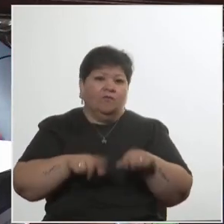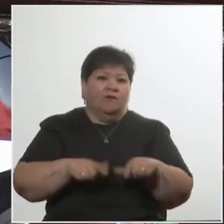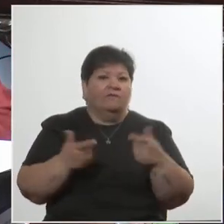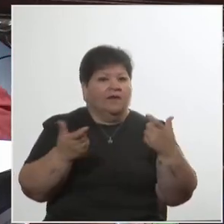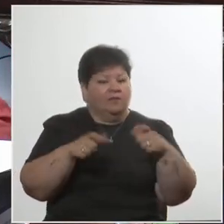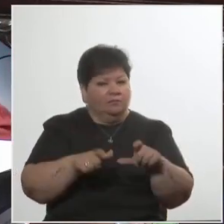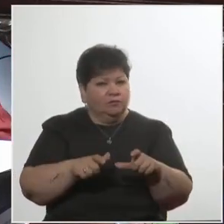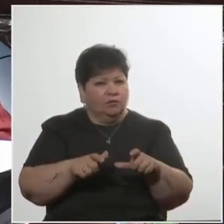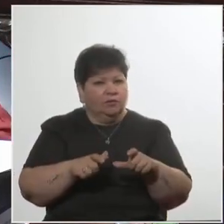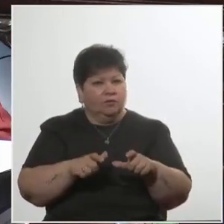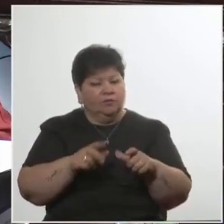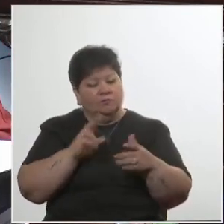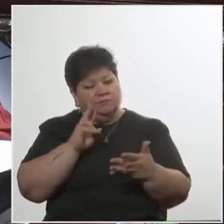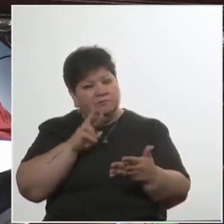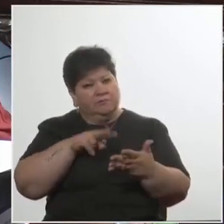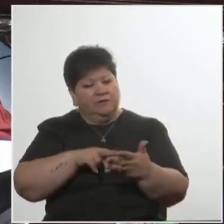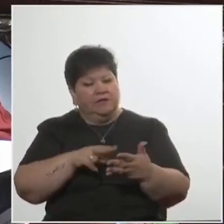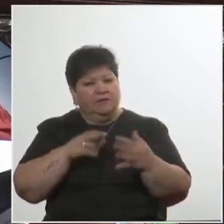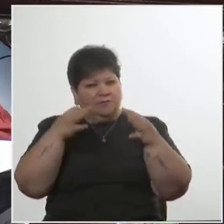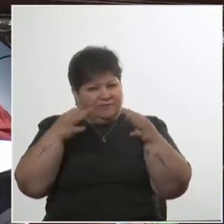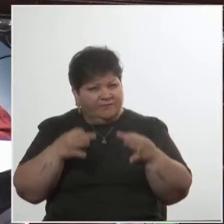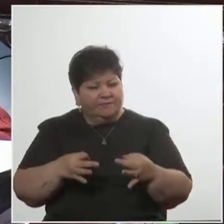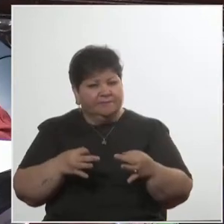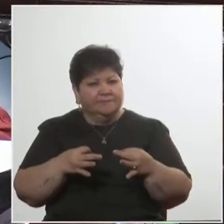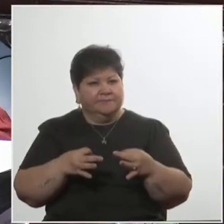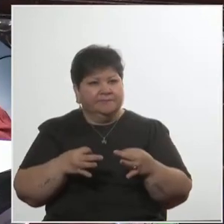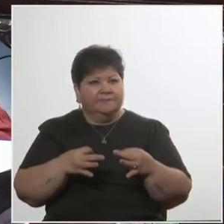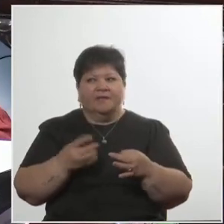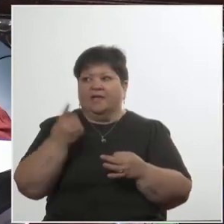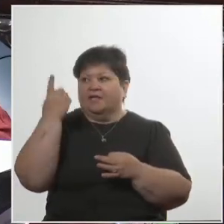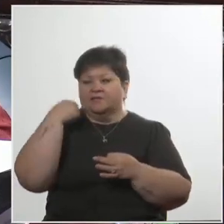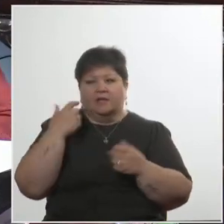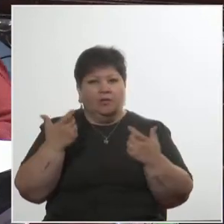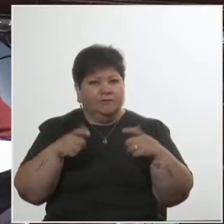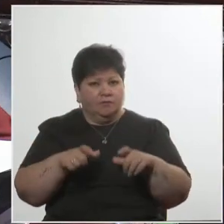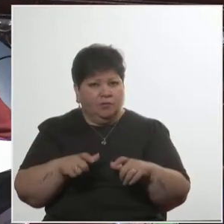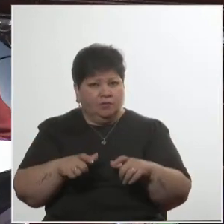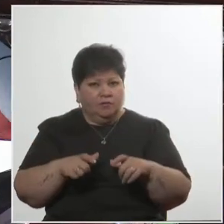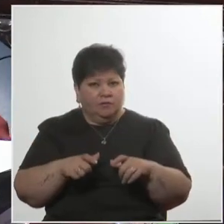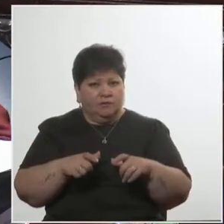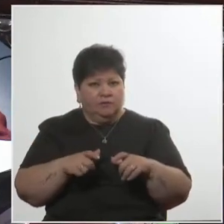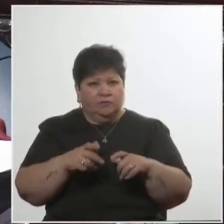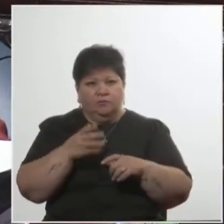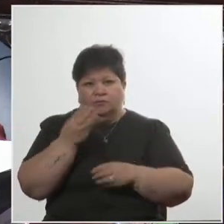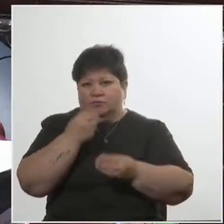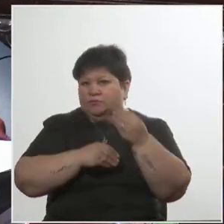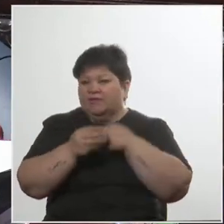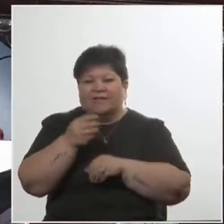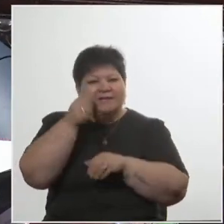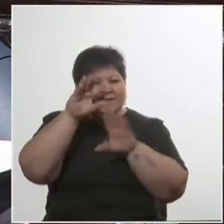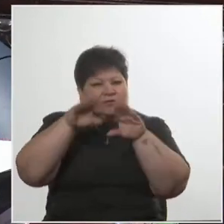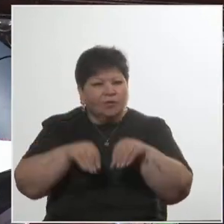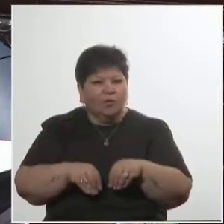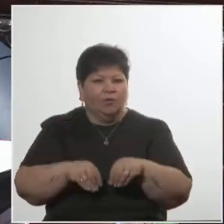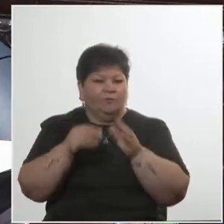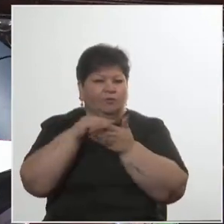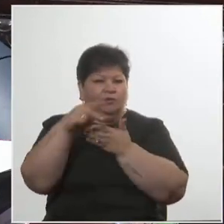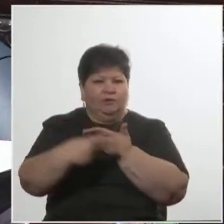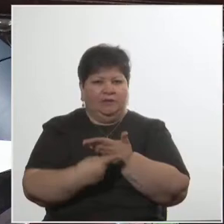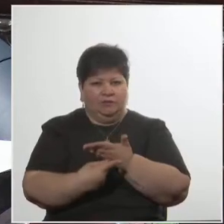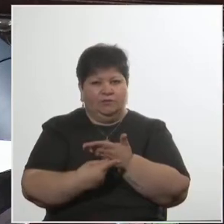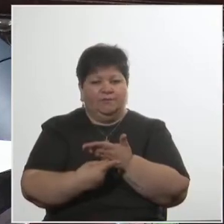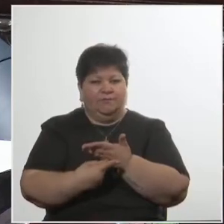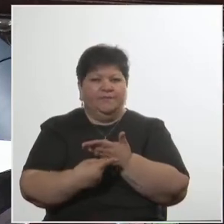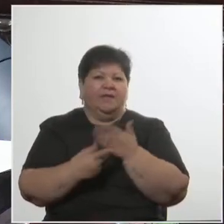a la comisión lo miremos con la seriedad del caso miren ayer en la comisión hubo que sustituir casi todo el proyecto